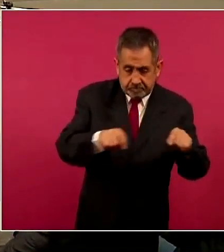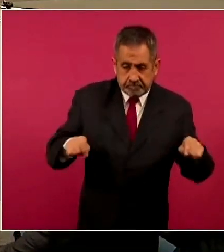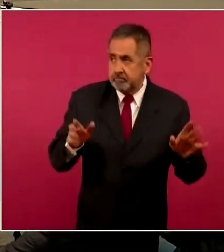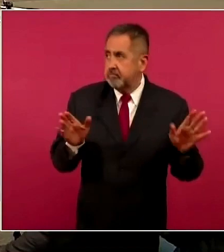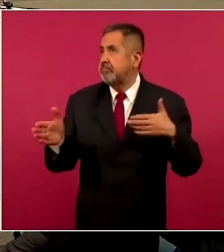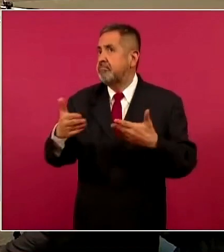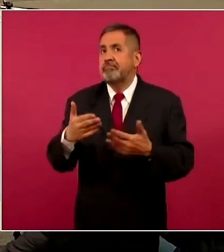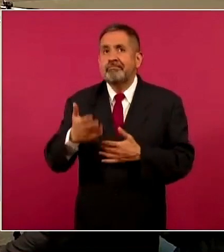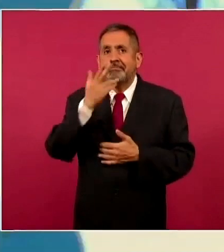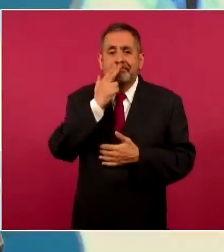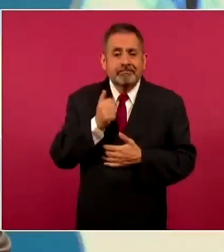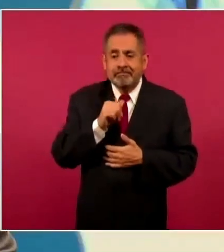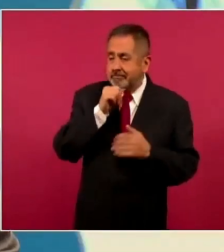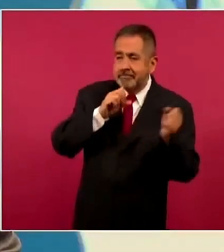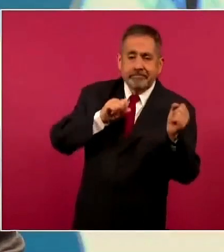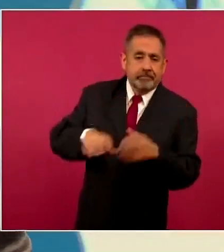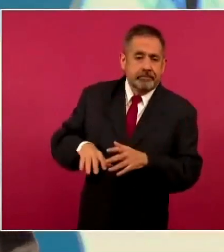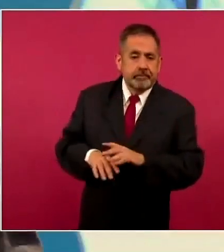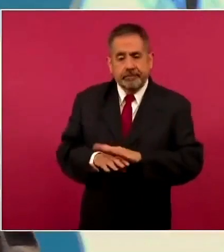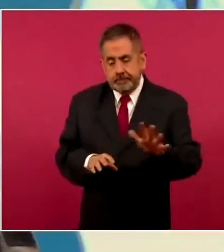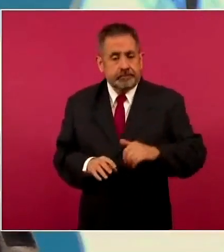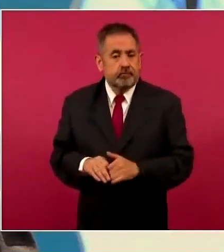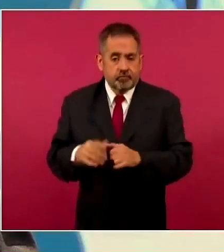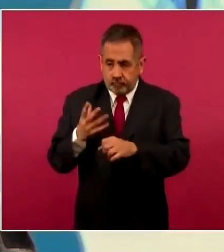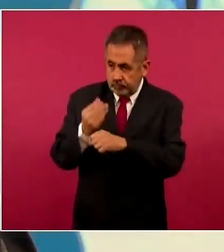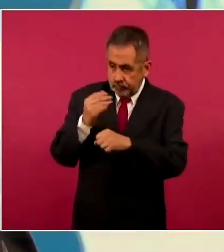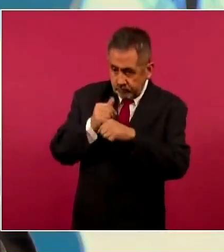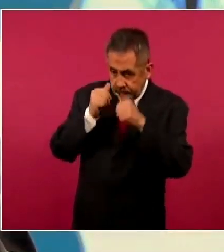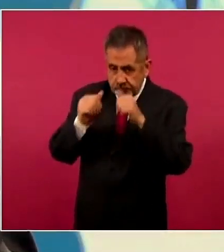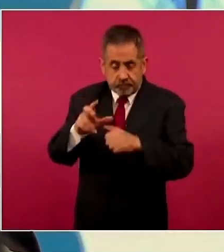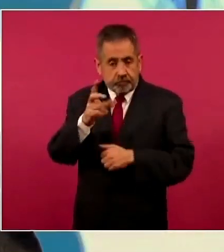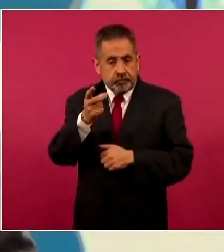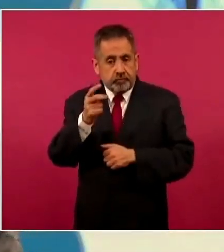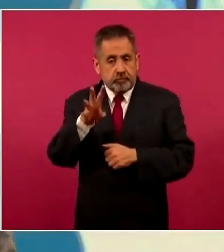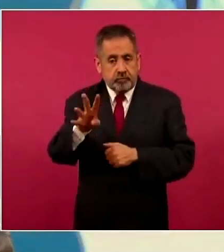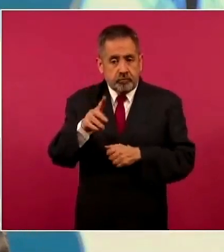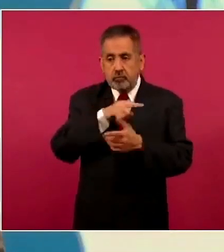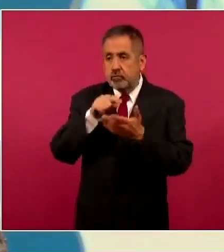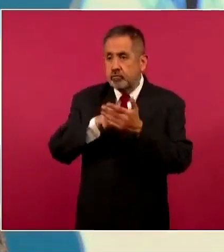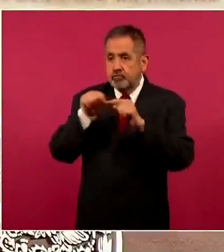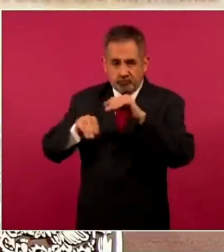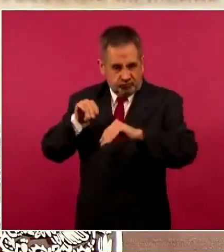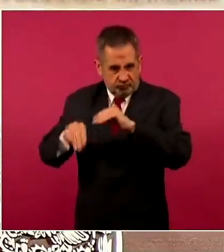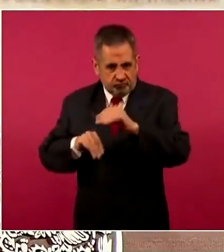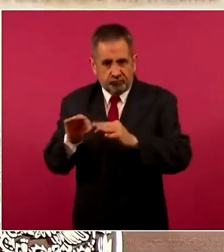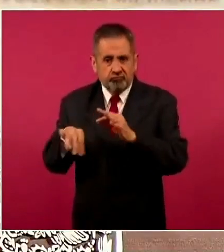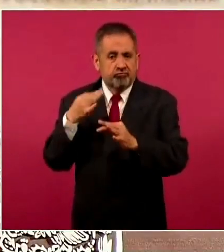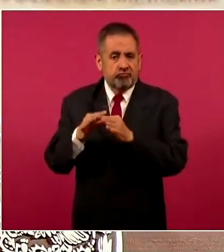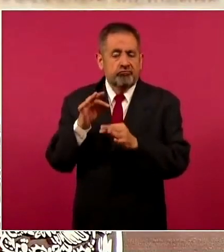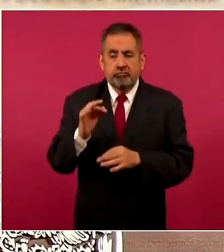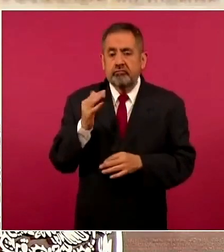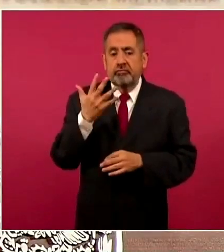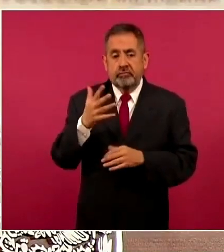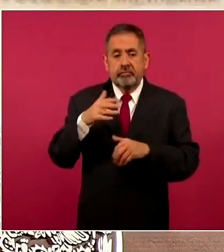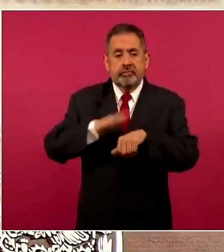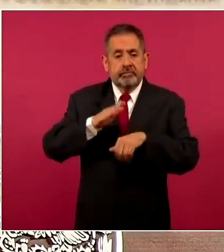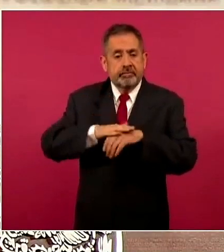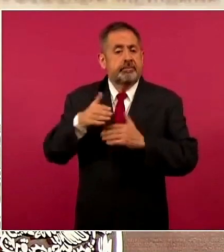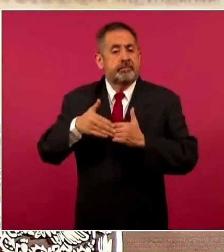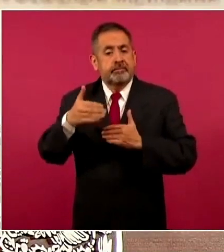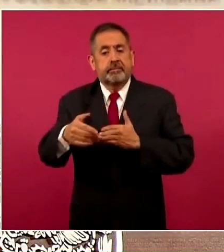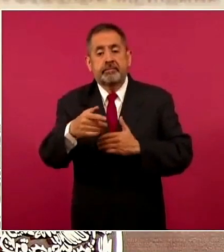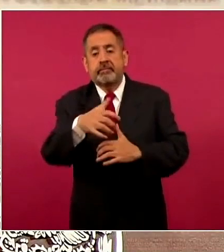los quirófanos estaban inhabilitados. A la fecha se han habilitado 39 quirófanos, 5 más están en proceso para, antes de